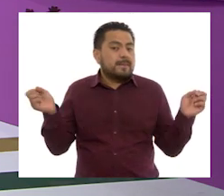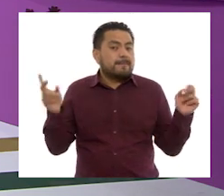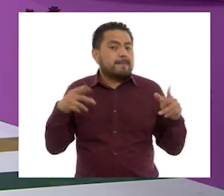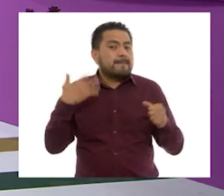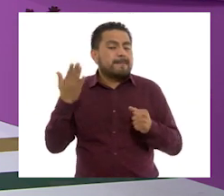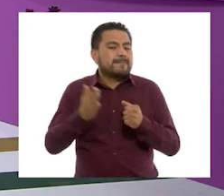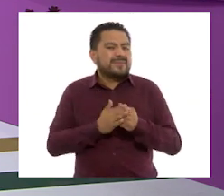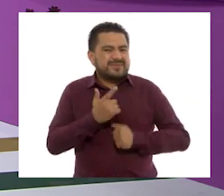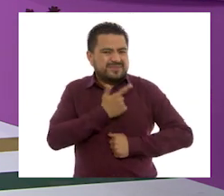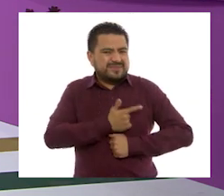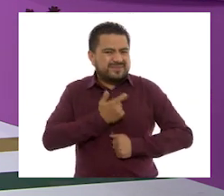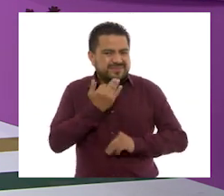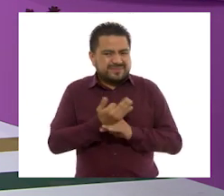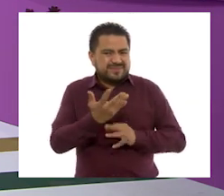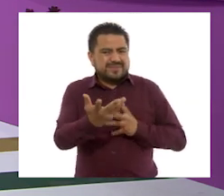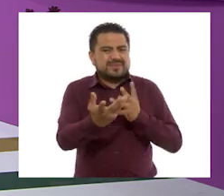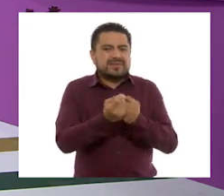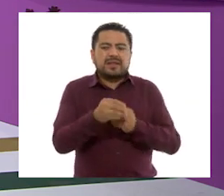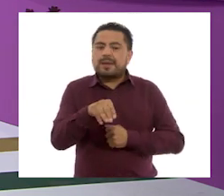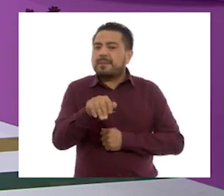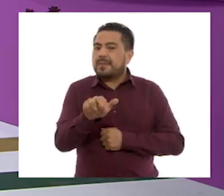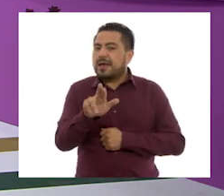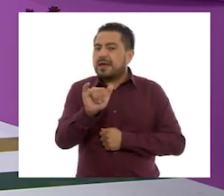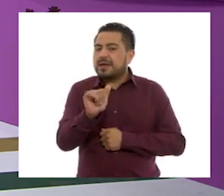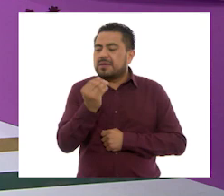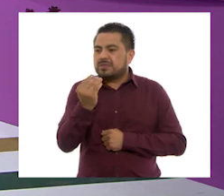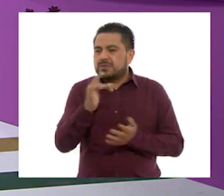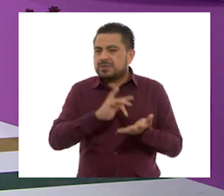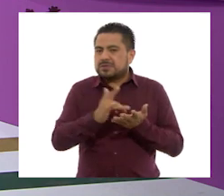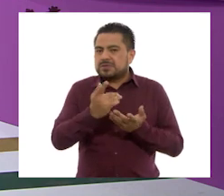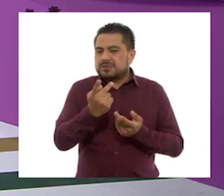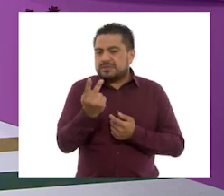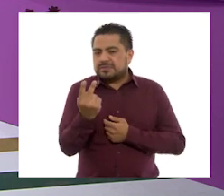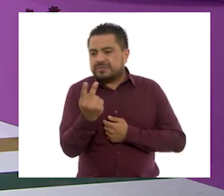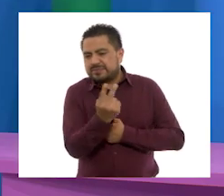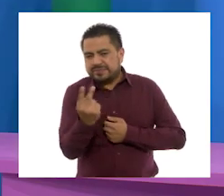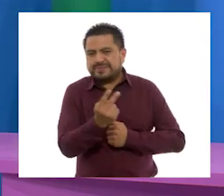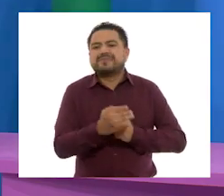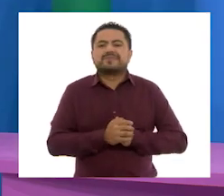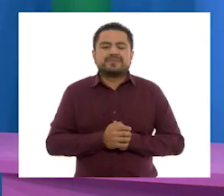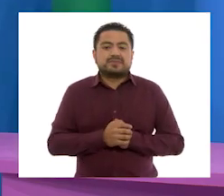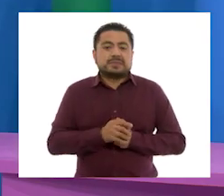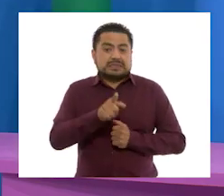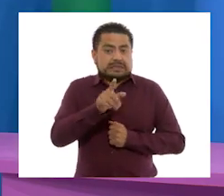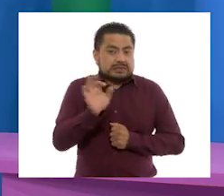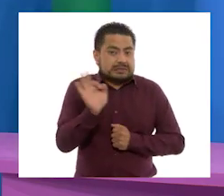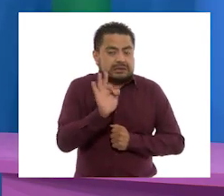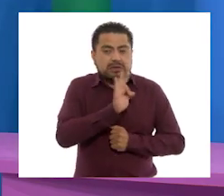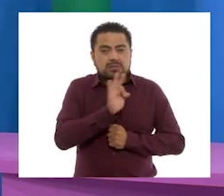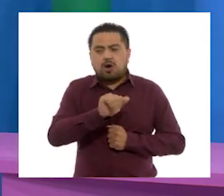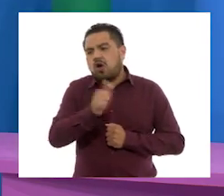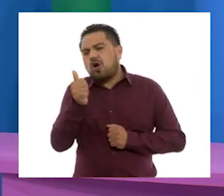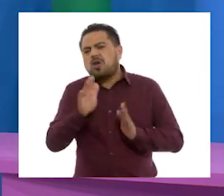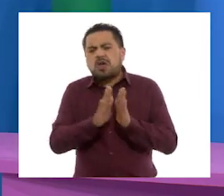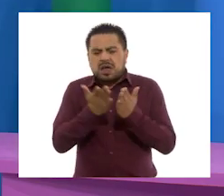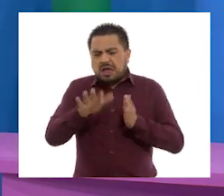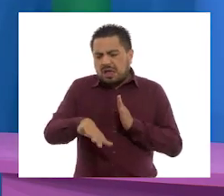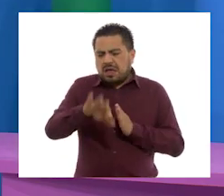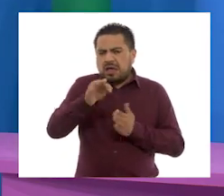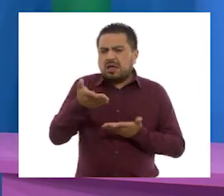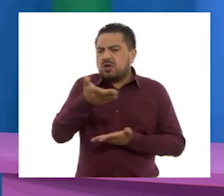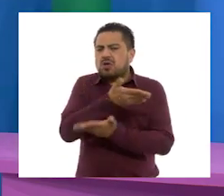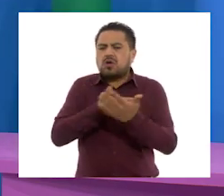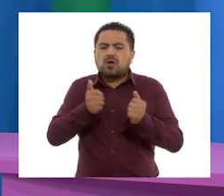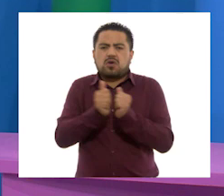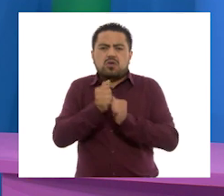próxima, un placer estar con ustedes. María, Raulito, muchísimas gracias a ustedes. Si te es posible, consulta otros libros y comenta el tema